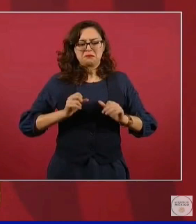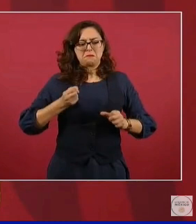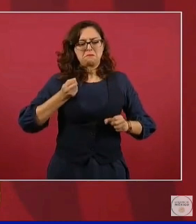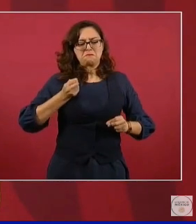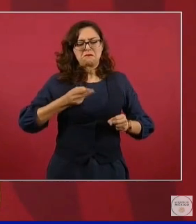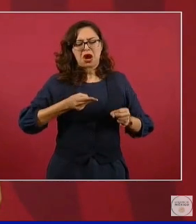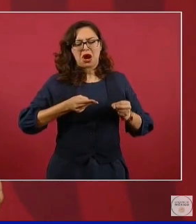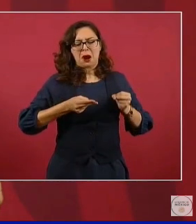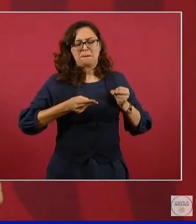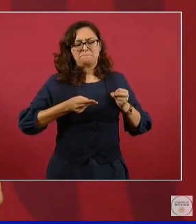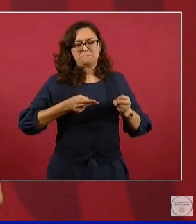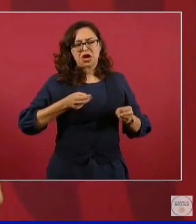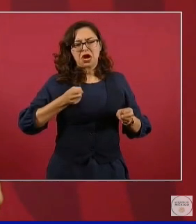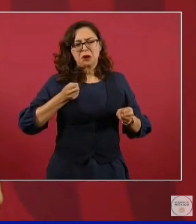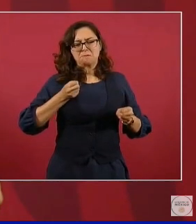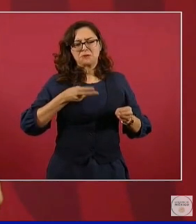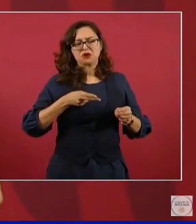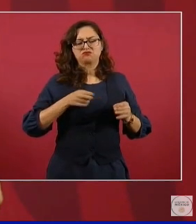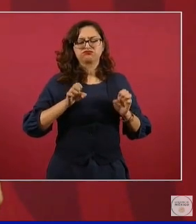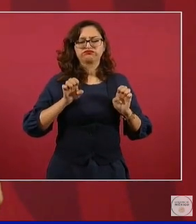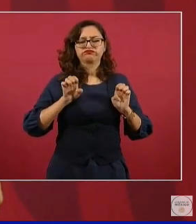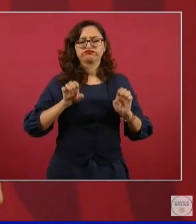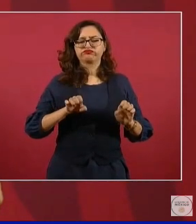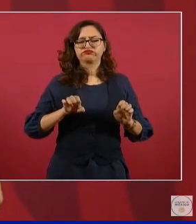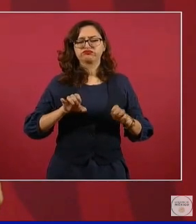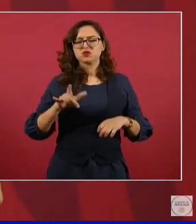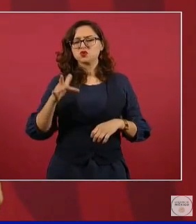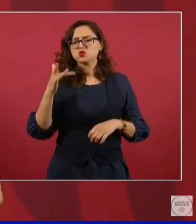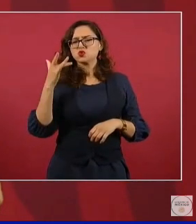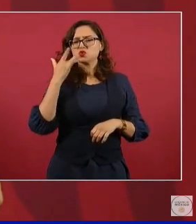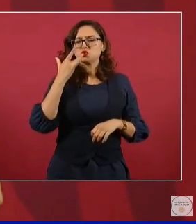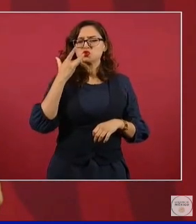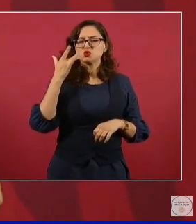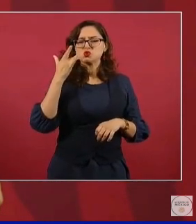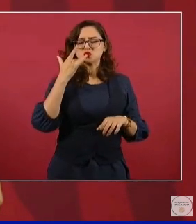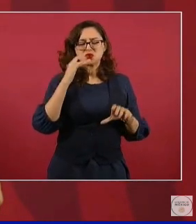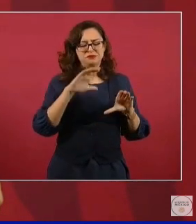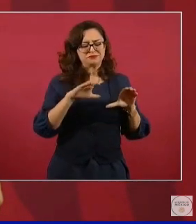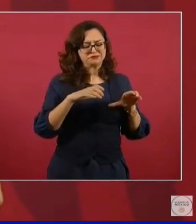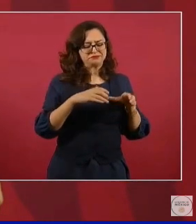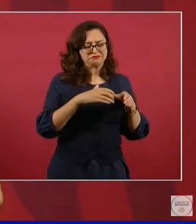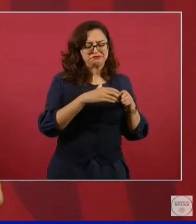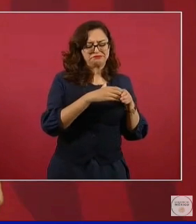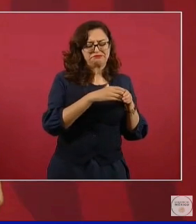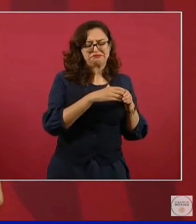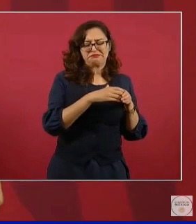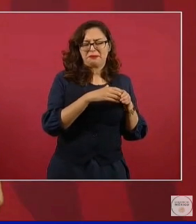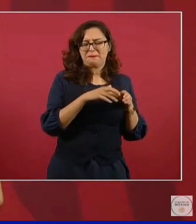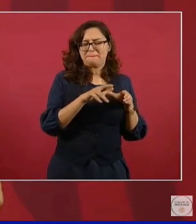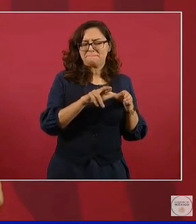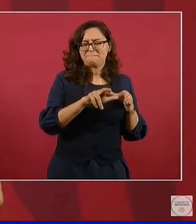atenciones, de privilegios, con extravagancias, mientras otros seres humanos